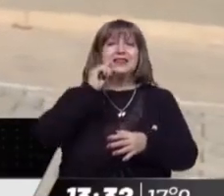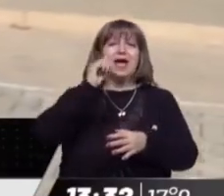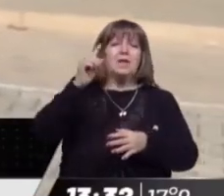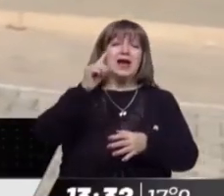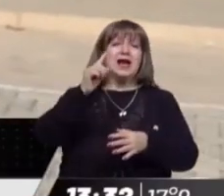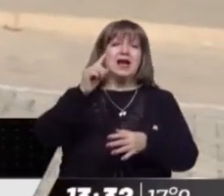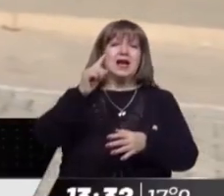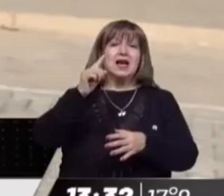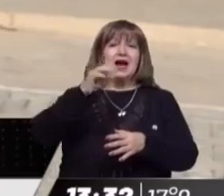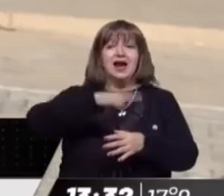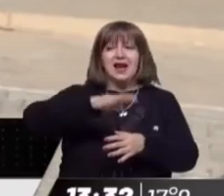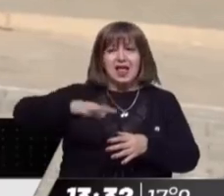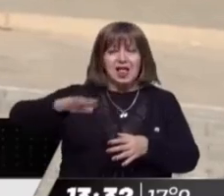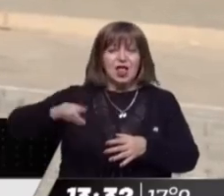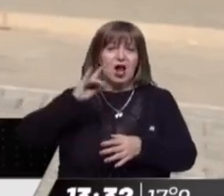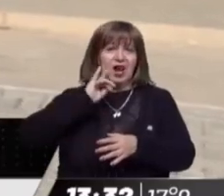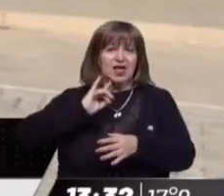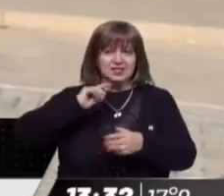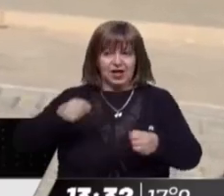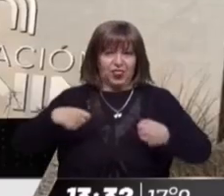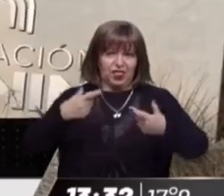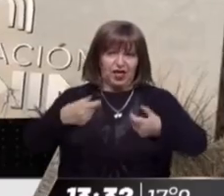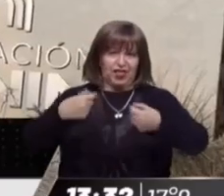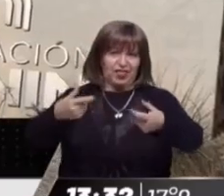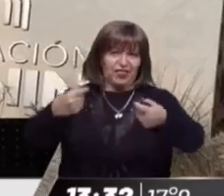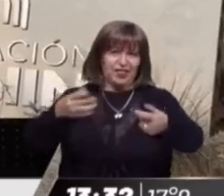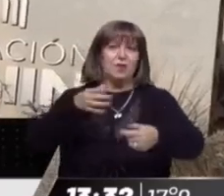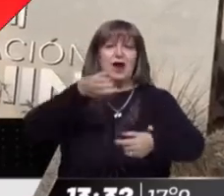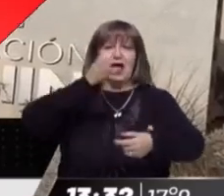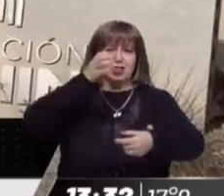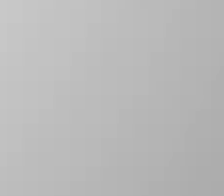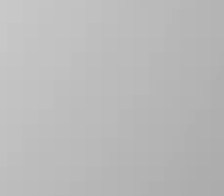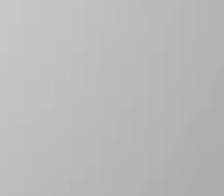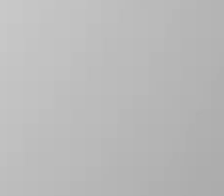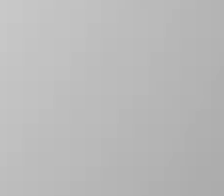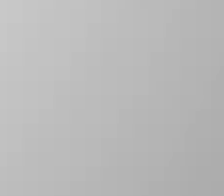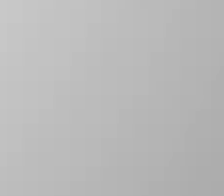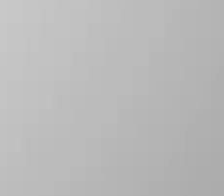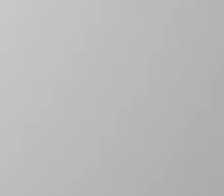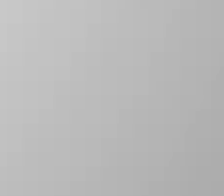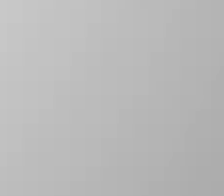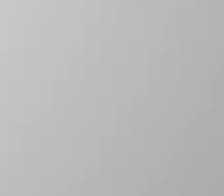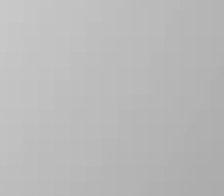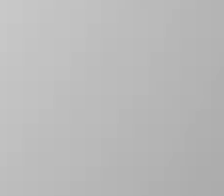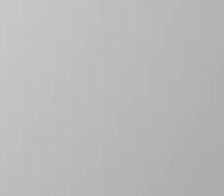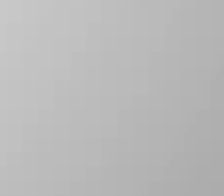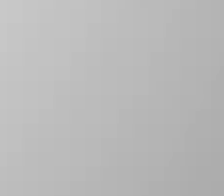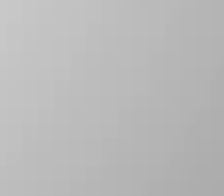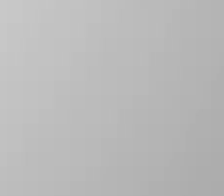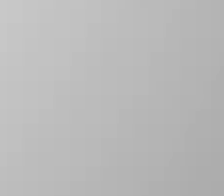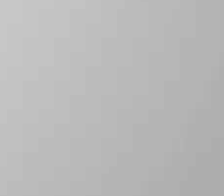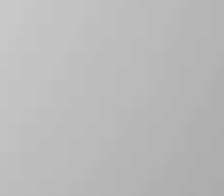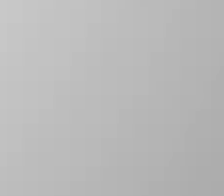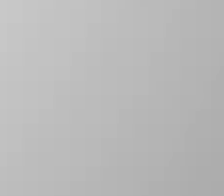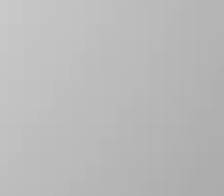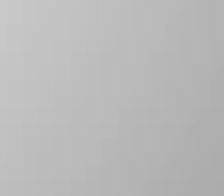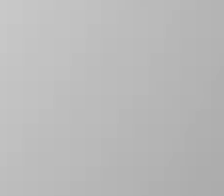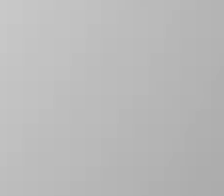beneficiados de alguna manera por estas cantidades de leche, o 25.000 chicos, sumando todos los CONINT de la provincia.